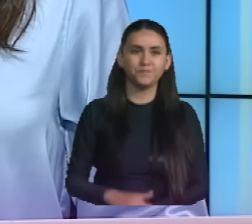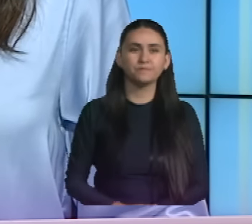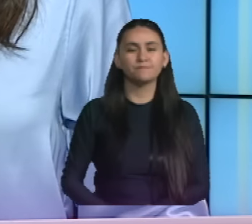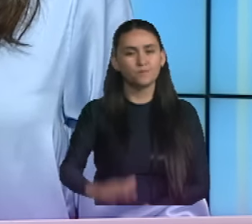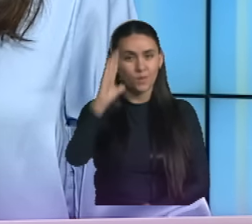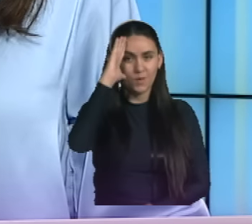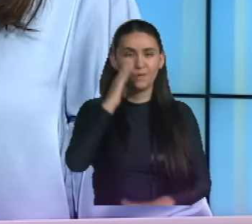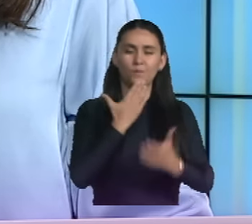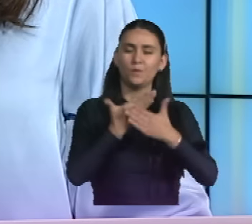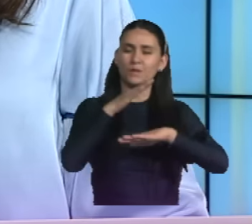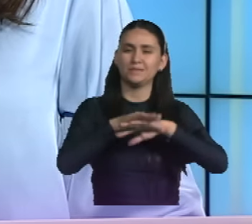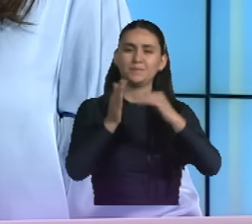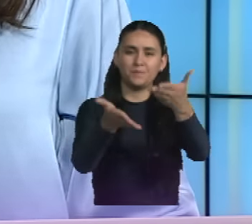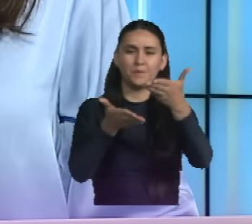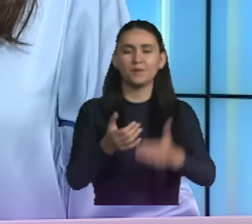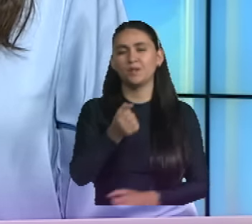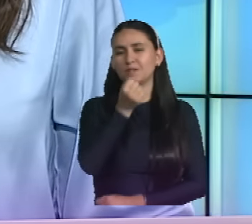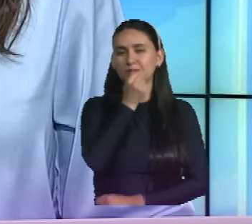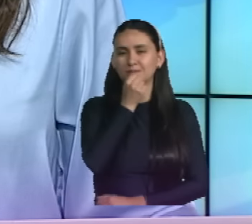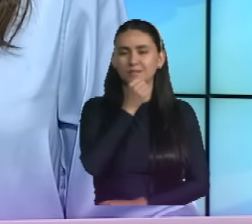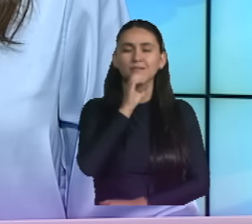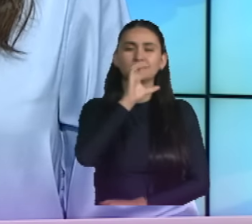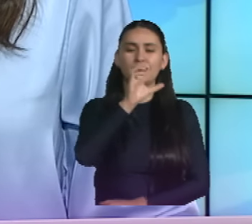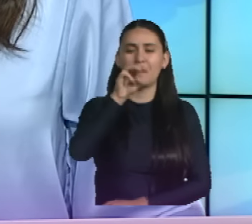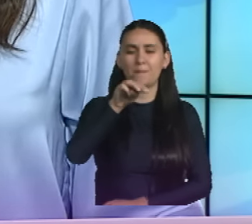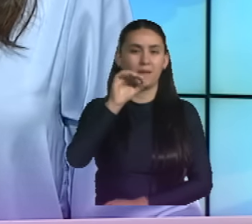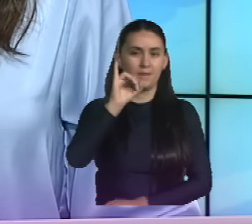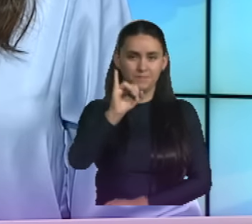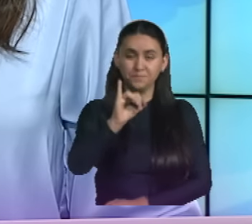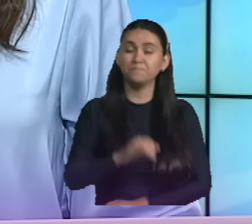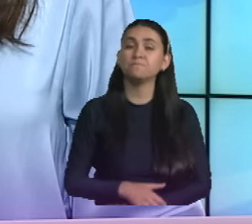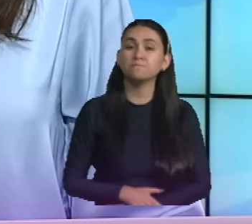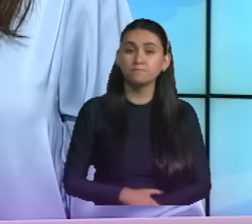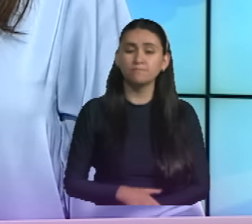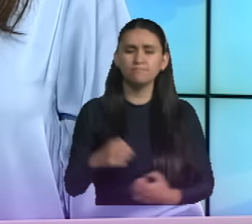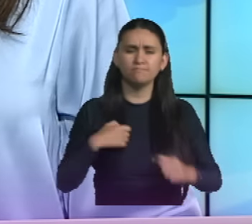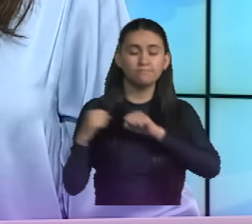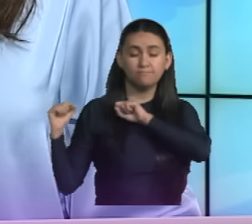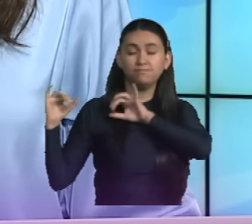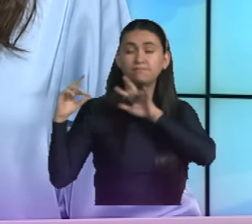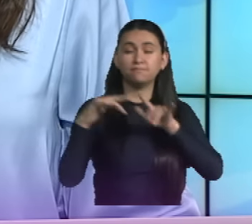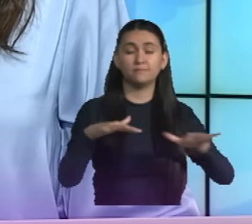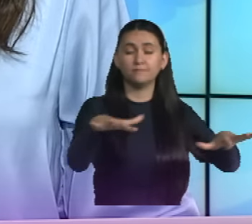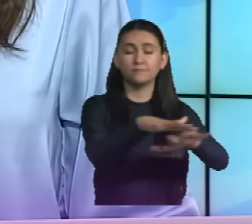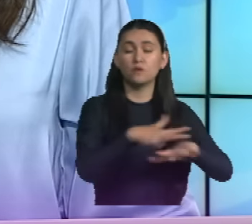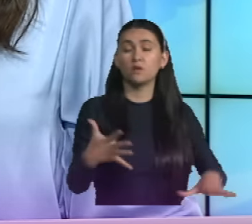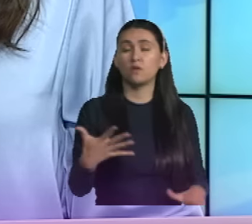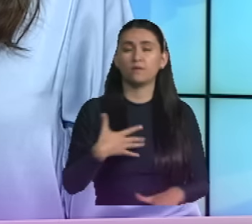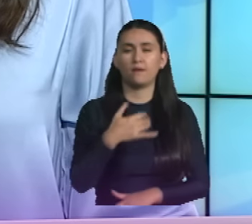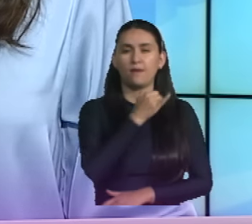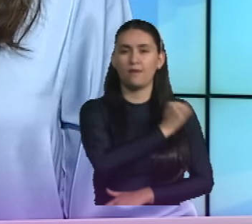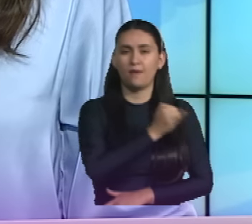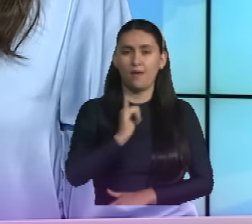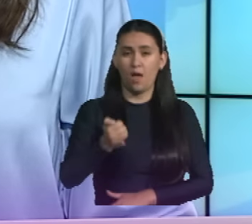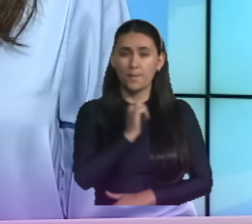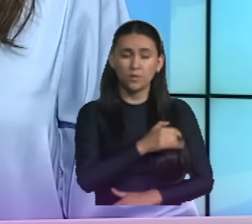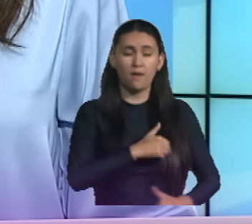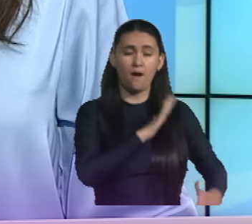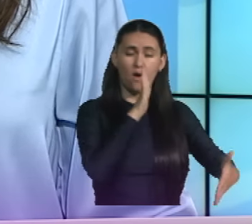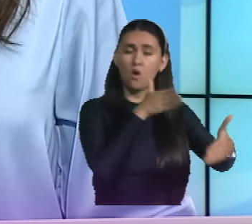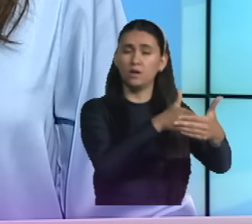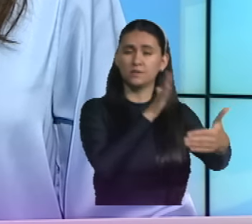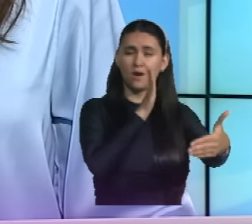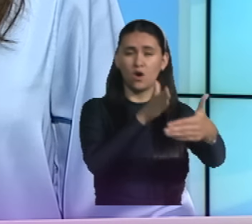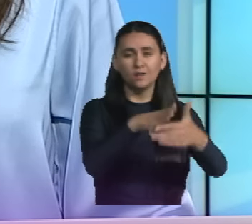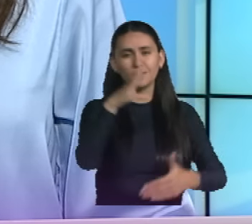Muy buenas tardes, bienvenidos a Noticentro 1 CMI. Asonada terrorista en el municipio de Jamundí, hostigamientos contra la